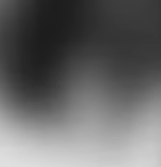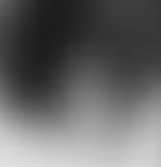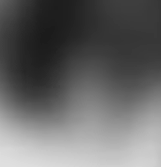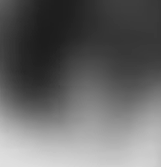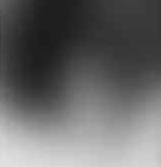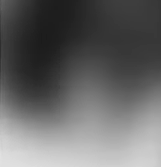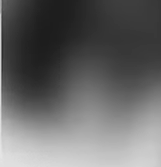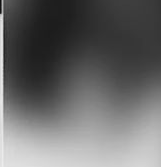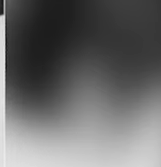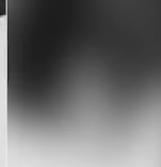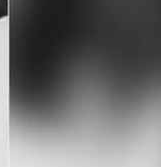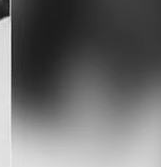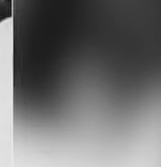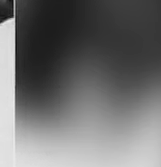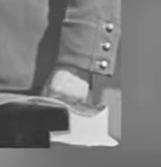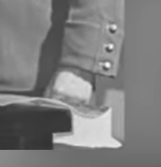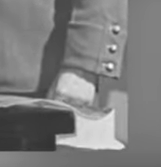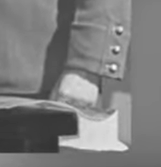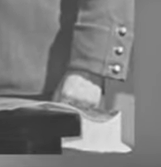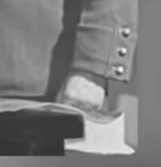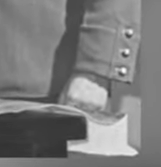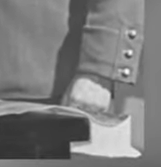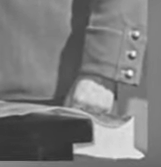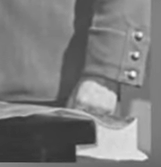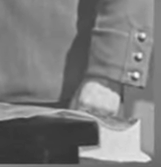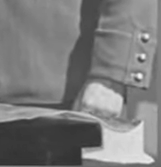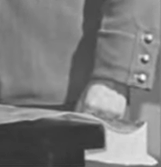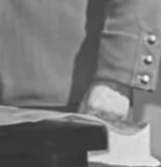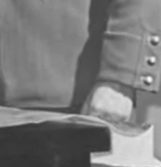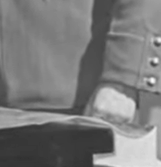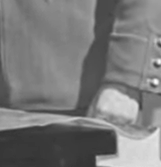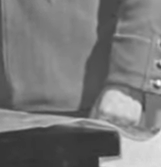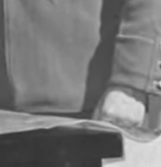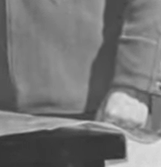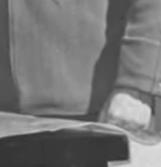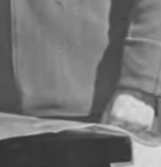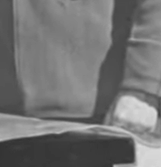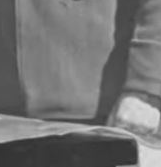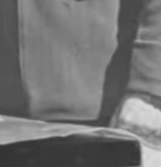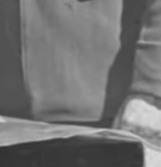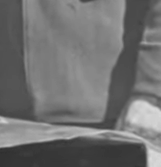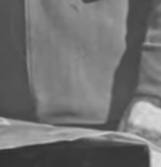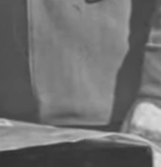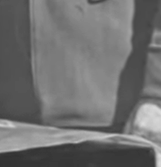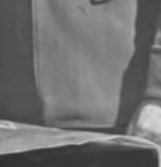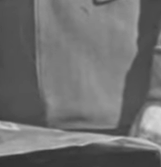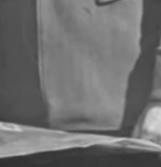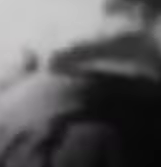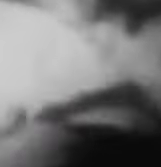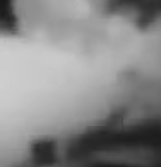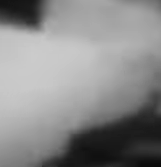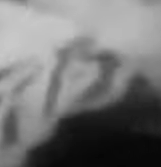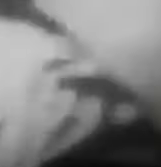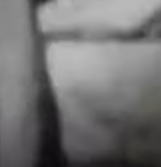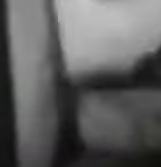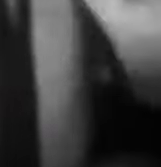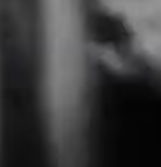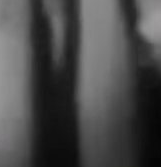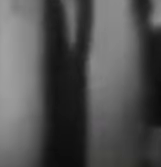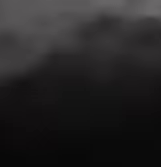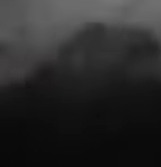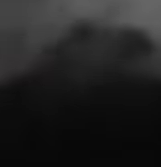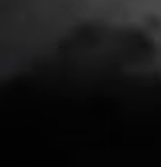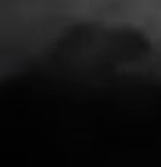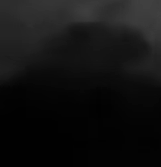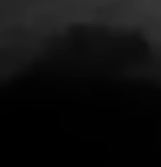su administración a los obreros. En 1941, se reincorporó al servicio como militar en el contexto de